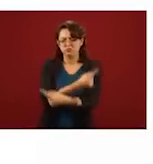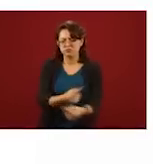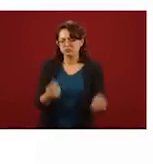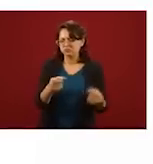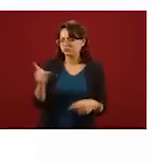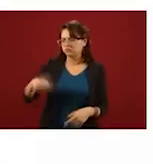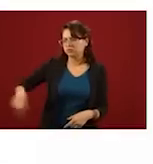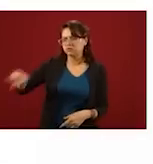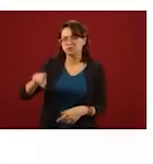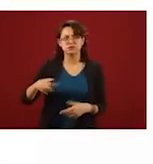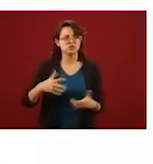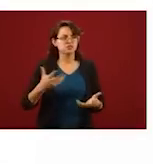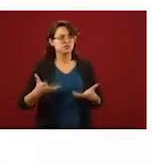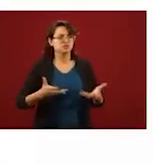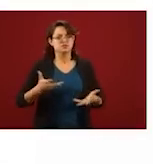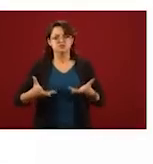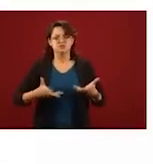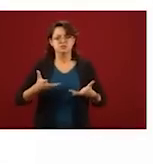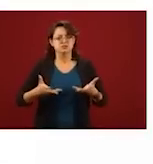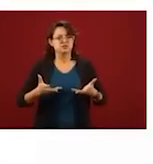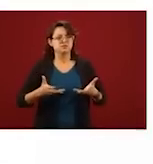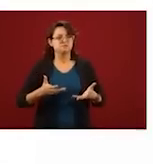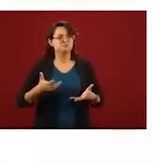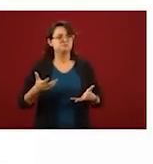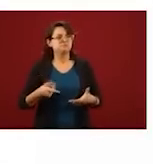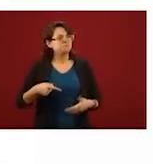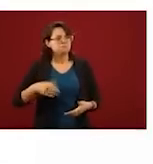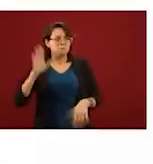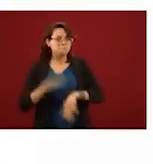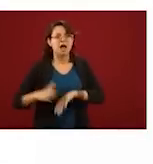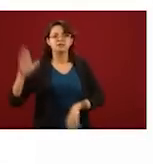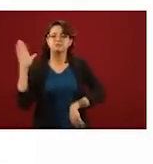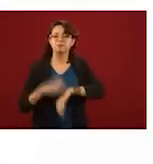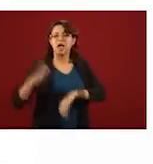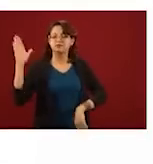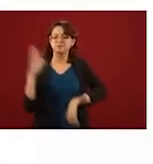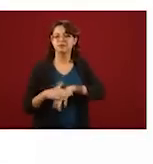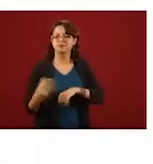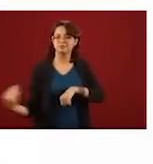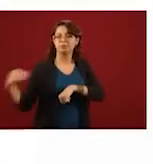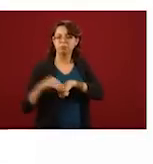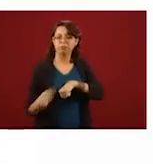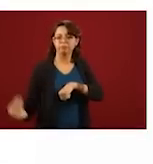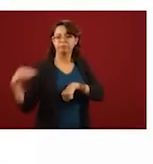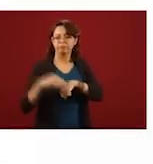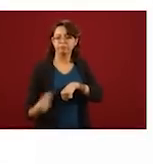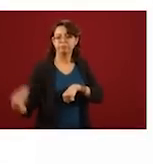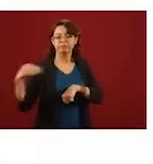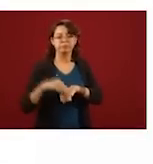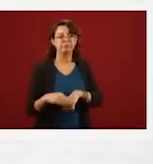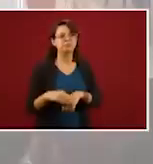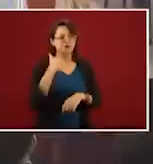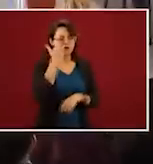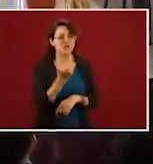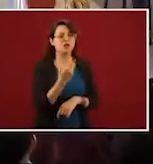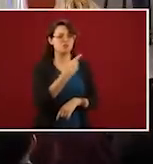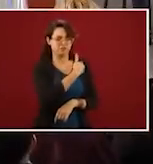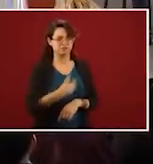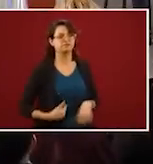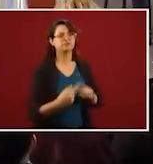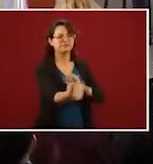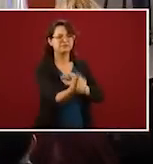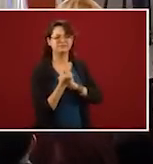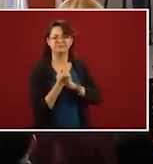demanda hasta exigir que el presidente se comprometiera públicamente ante ellos. Es